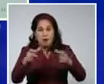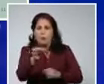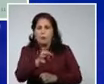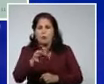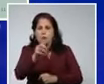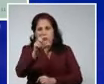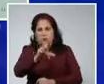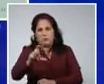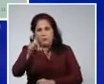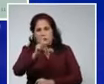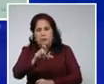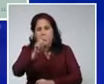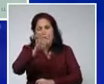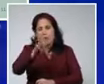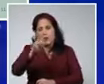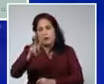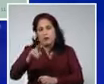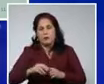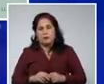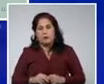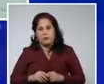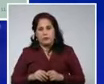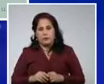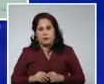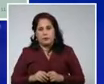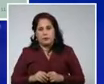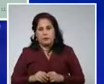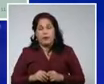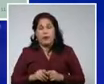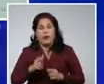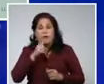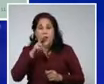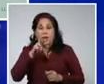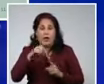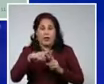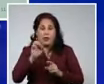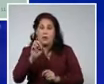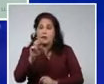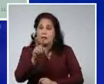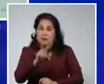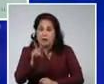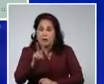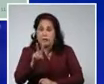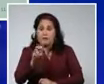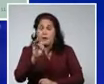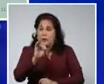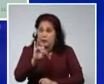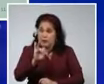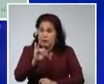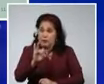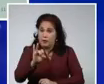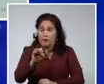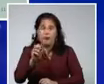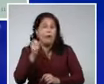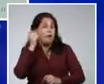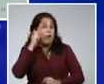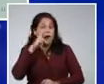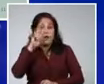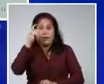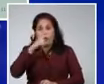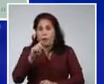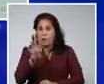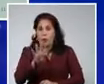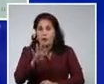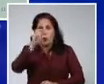Camagüey, 42, en Vertiente 7, en Florida 4, en Guaymaro y